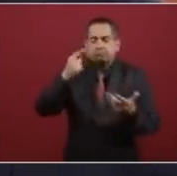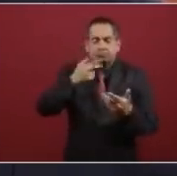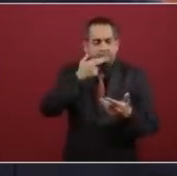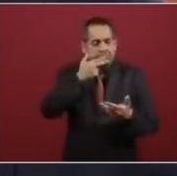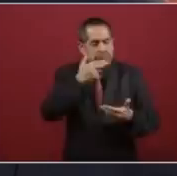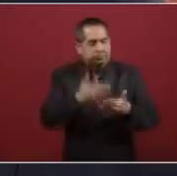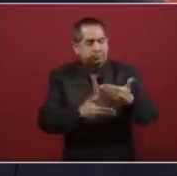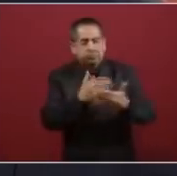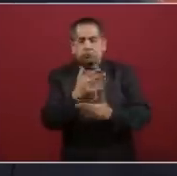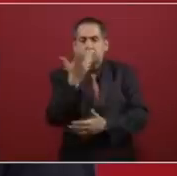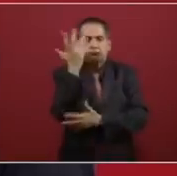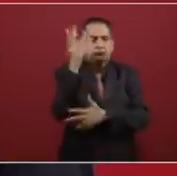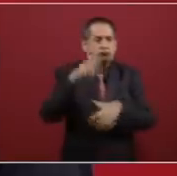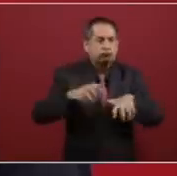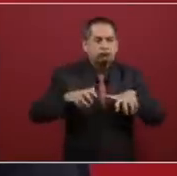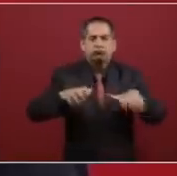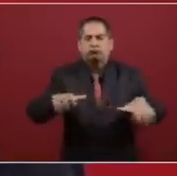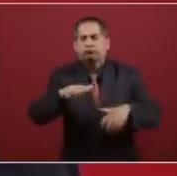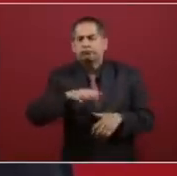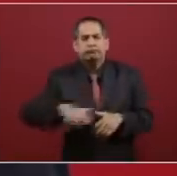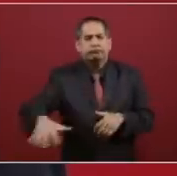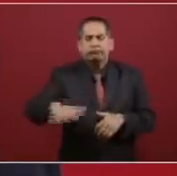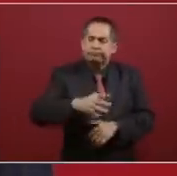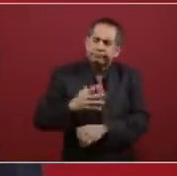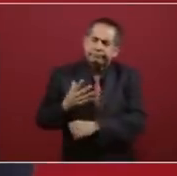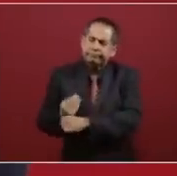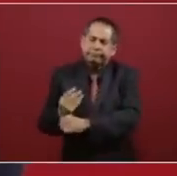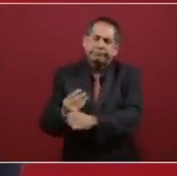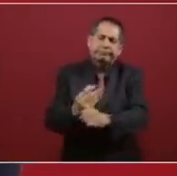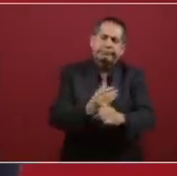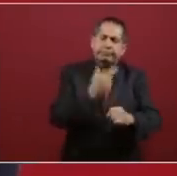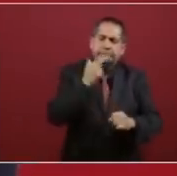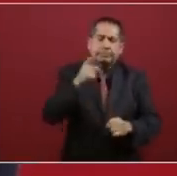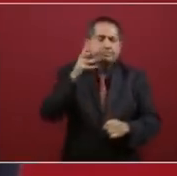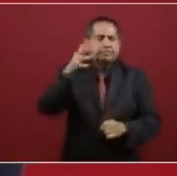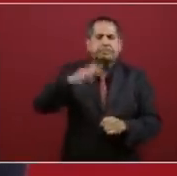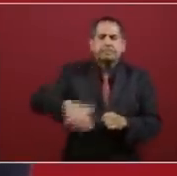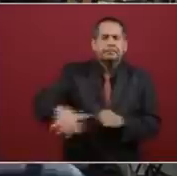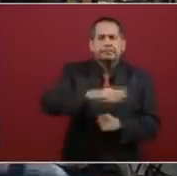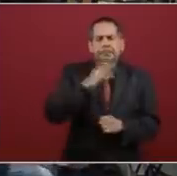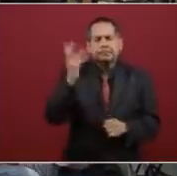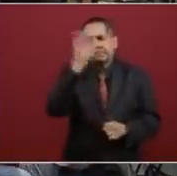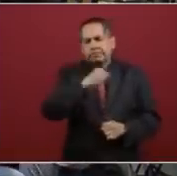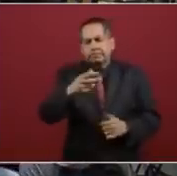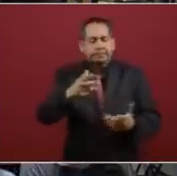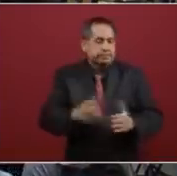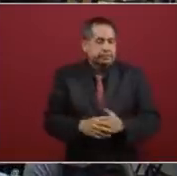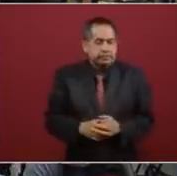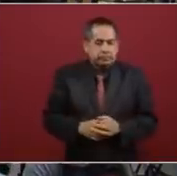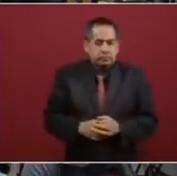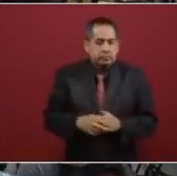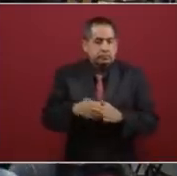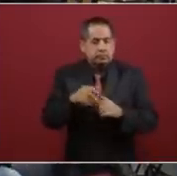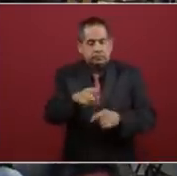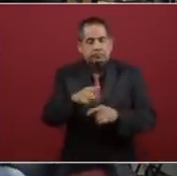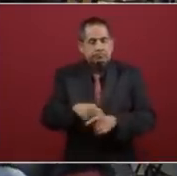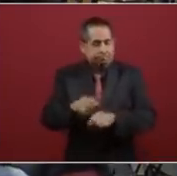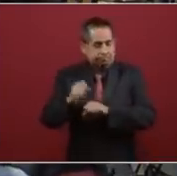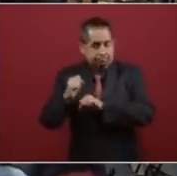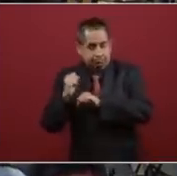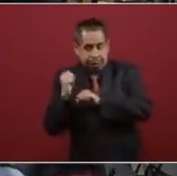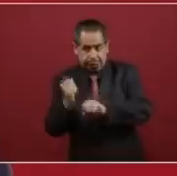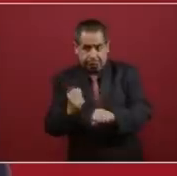mejorar los bosques y mejorar el medio ambiente. Acerca del béisbol,